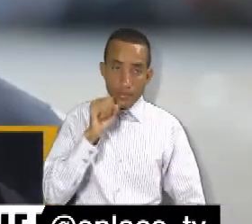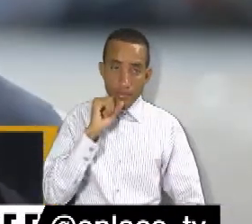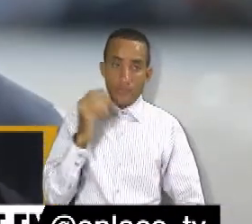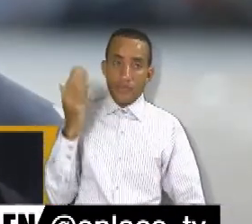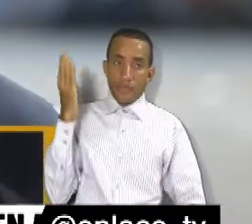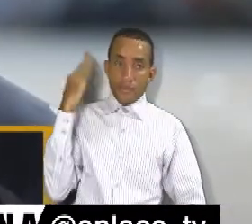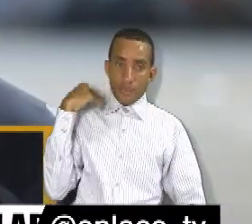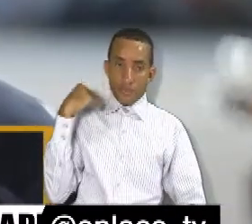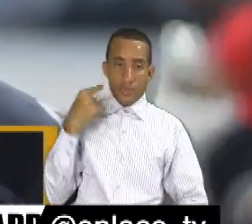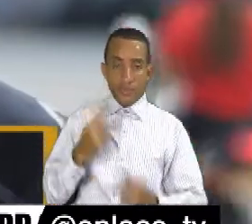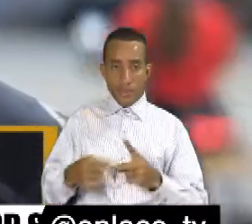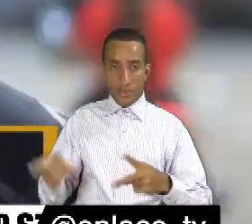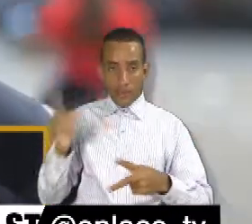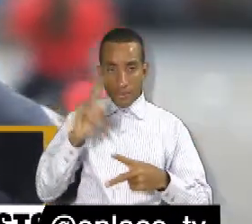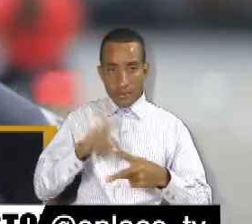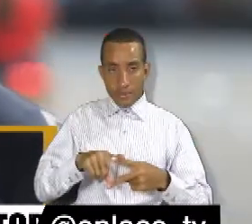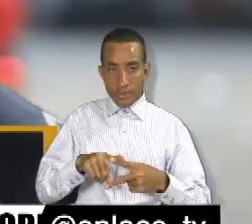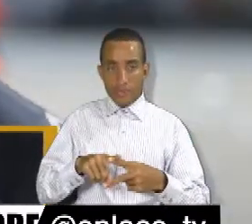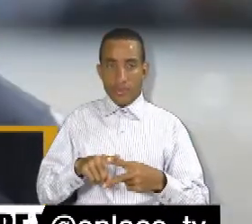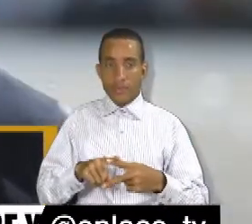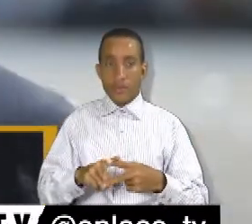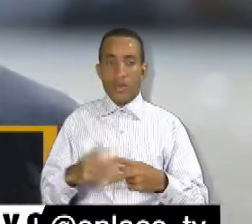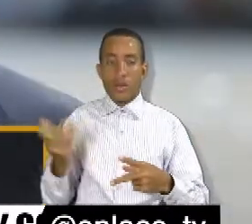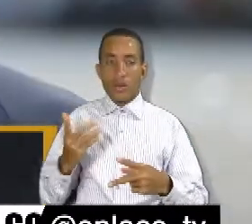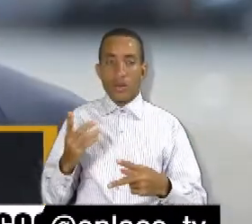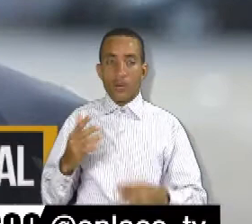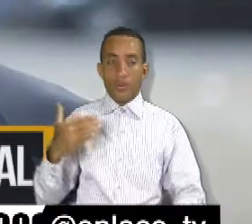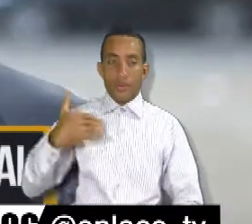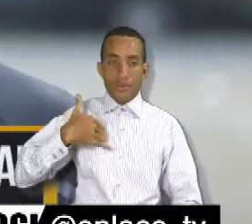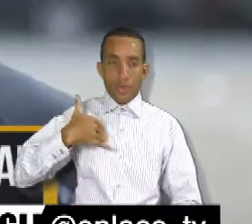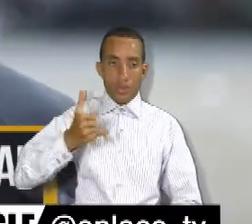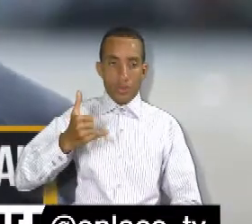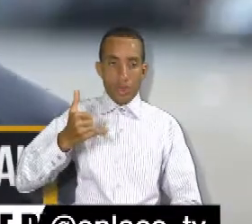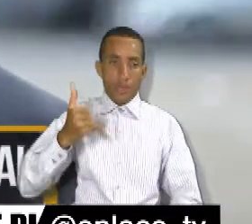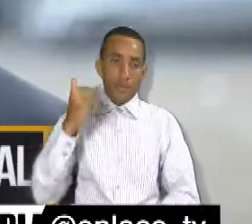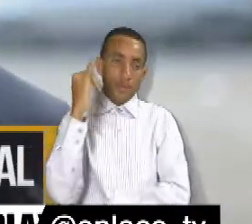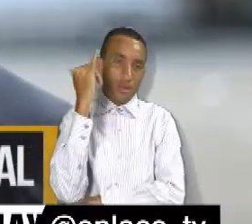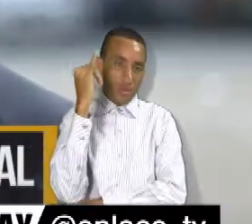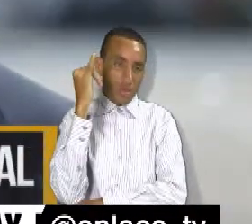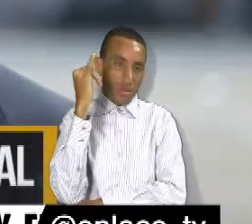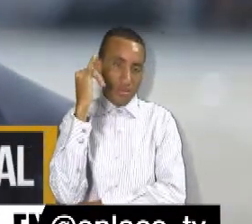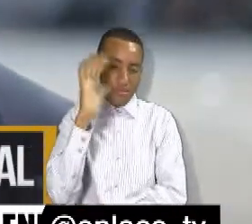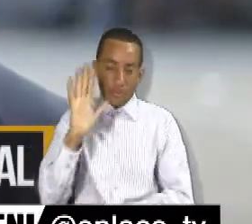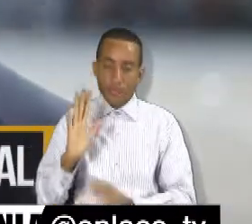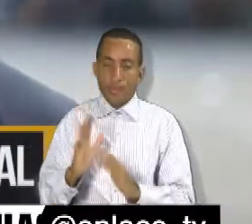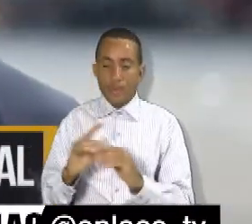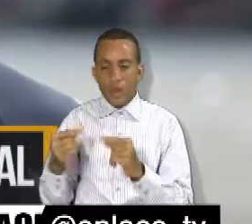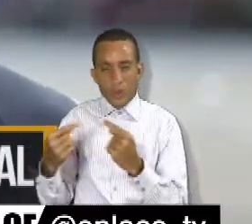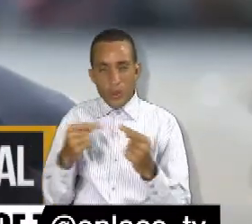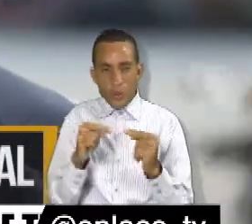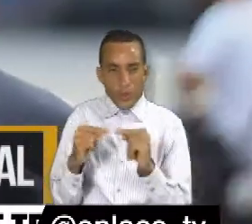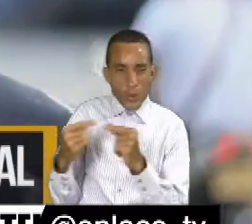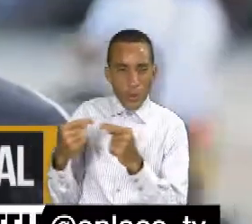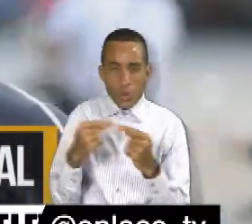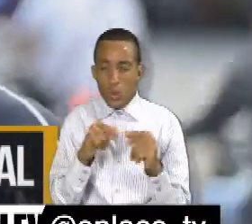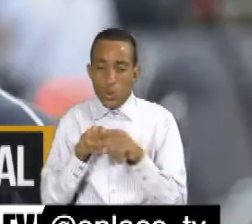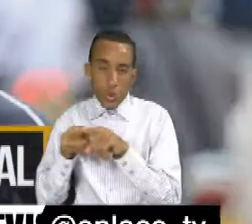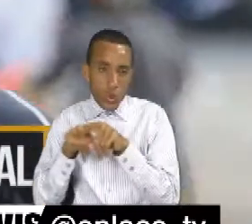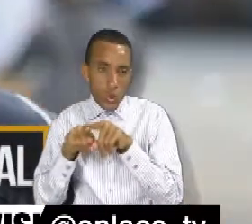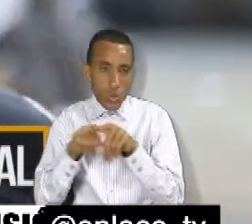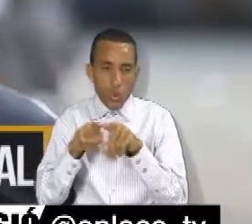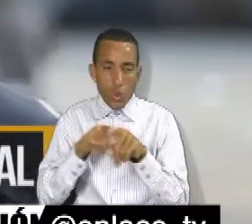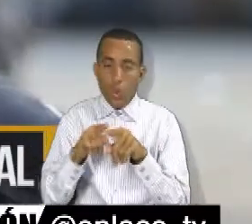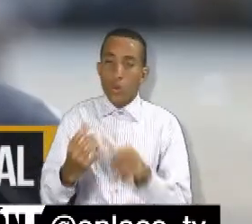estuve en Nacional en la ciudad de Yopal. La competencia estuvo reñida, siempre estuvo brava, además de que las